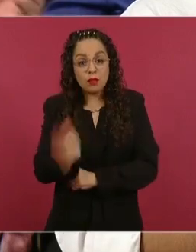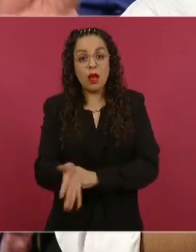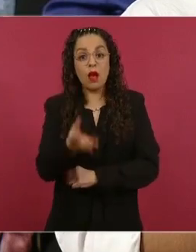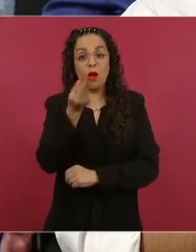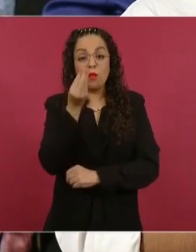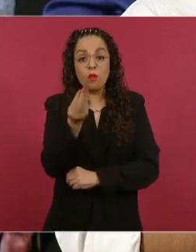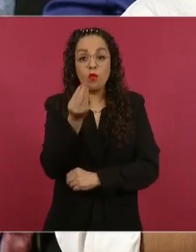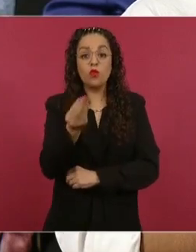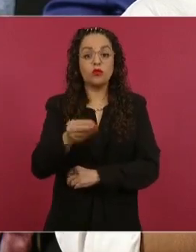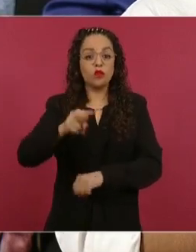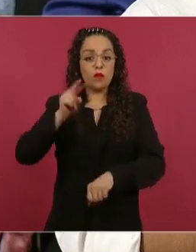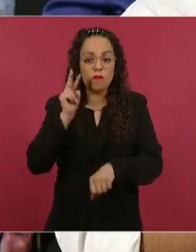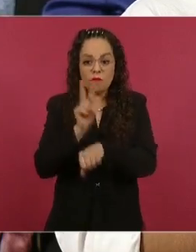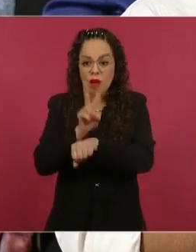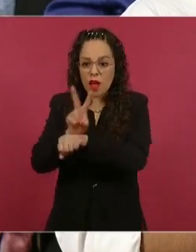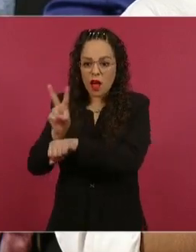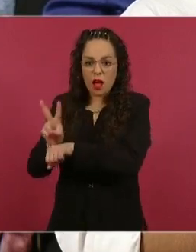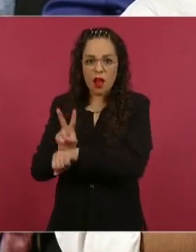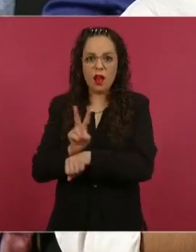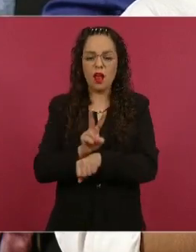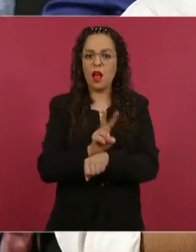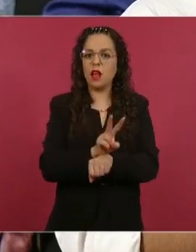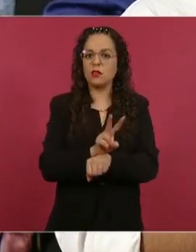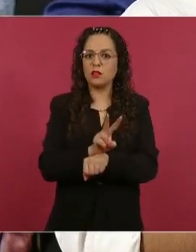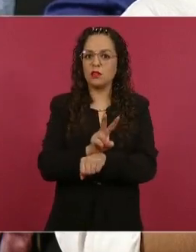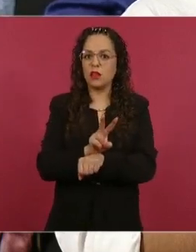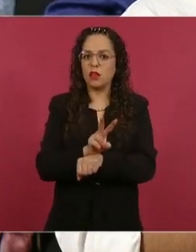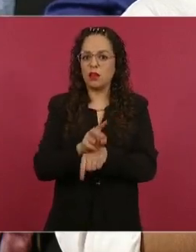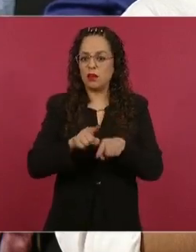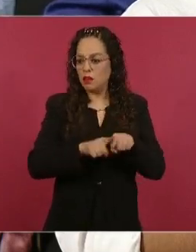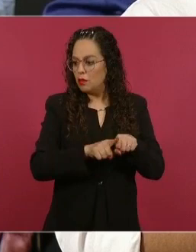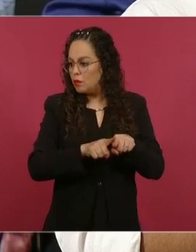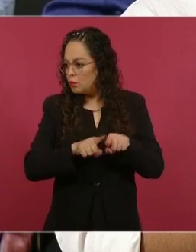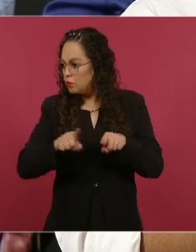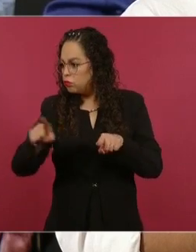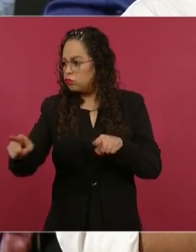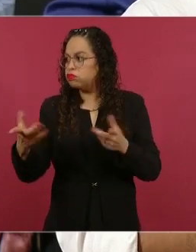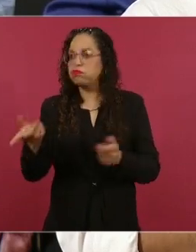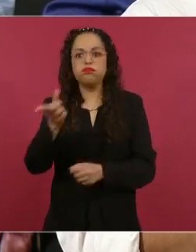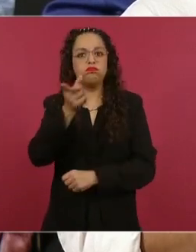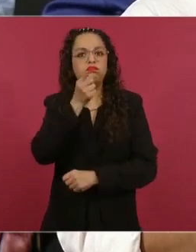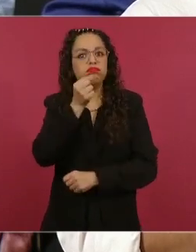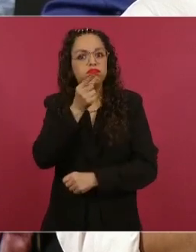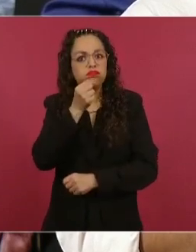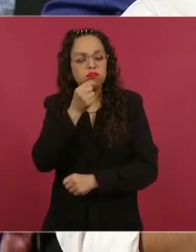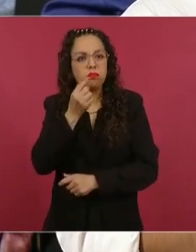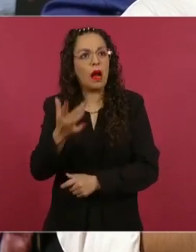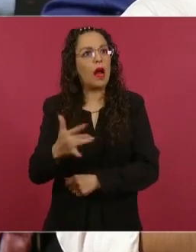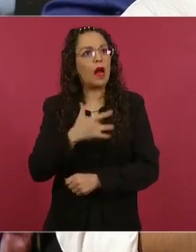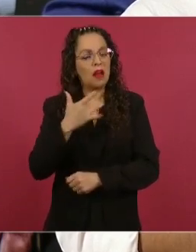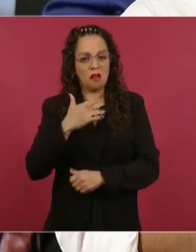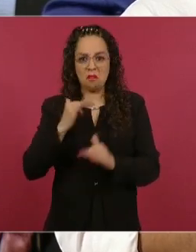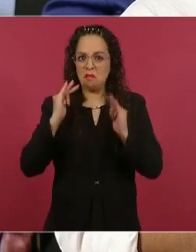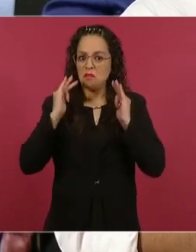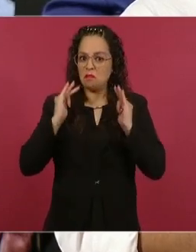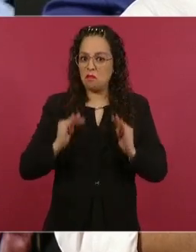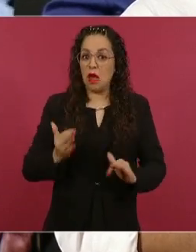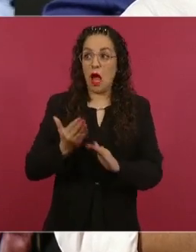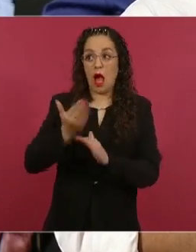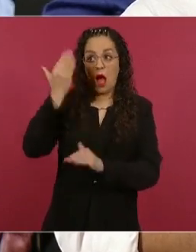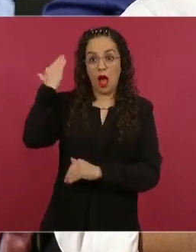en determinados tramos carreteros atendiendo esta necesidad. Ya se había convertido en un foco rojo